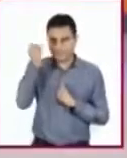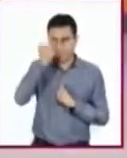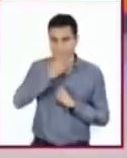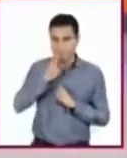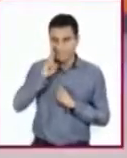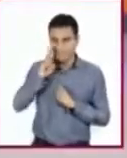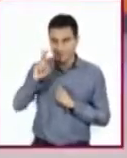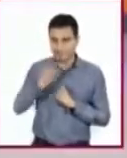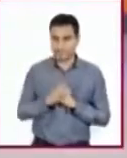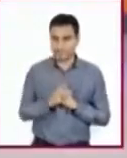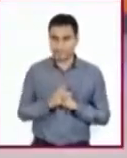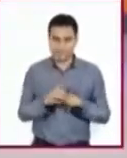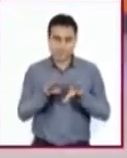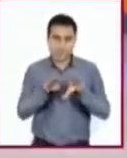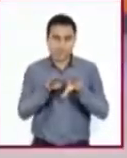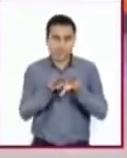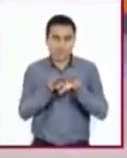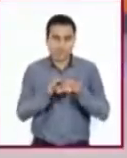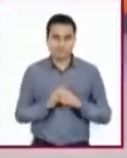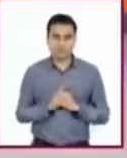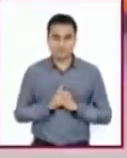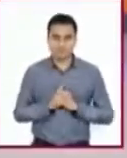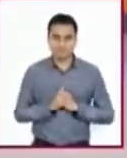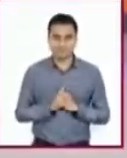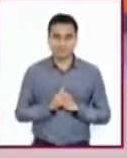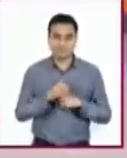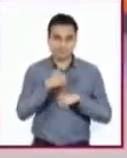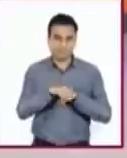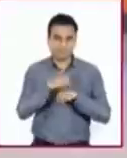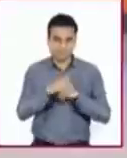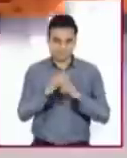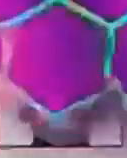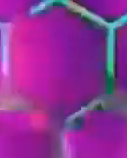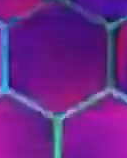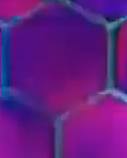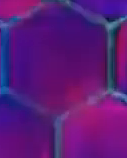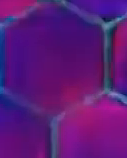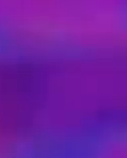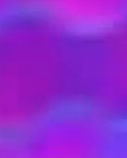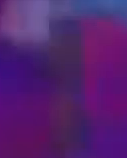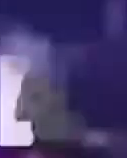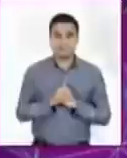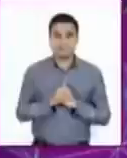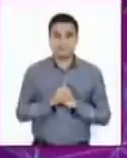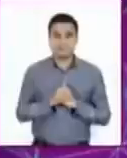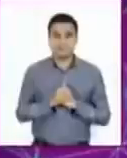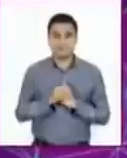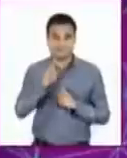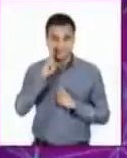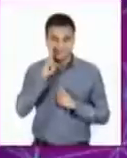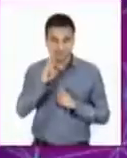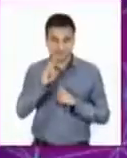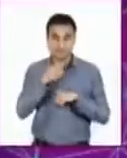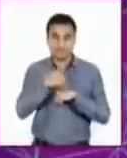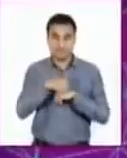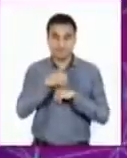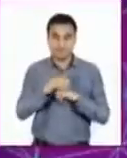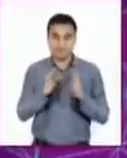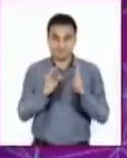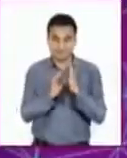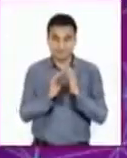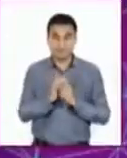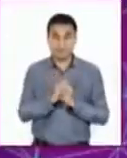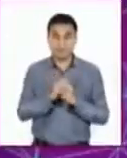para observar las posiciones en los números decimales. Observamos el número decimal